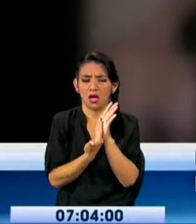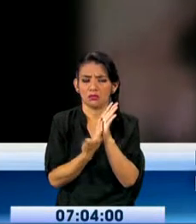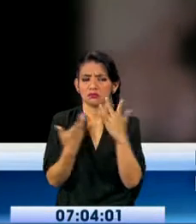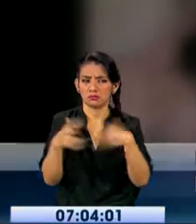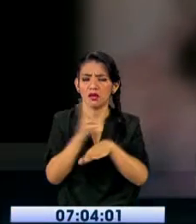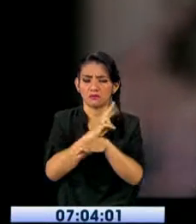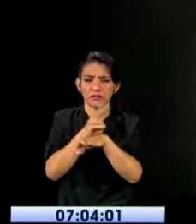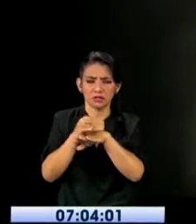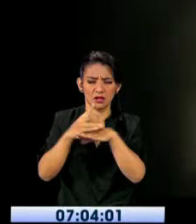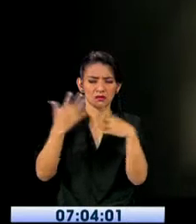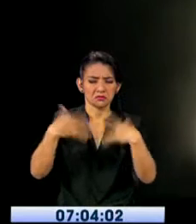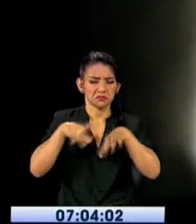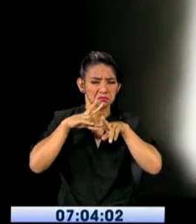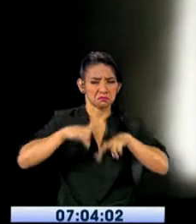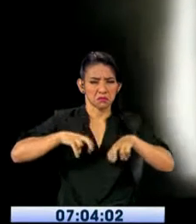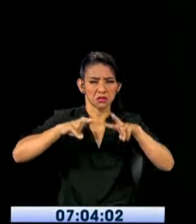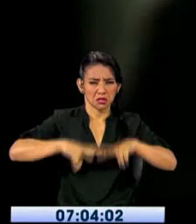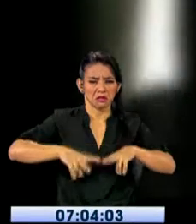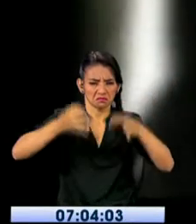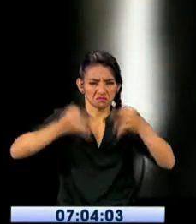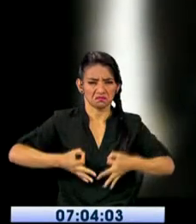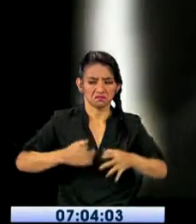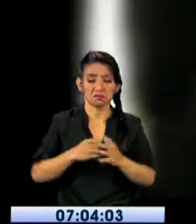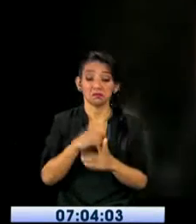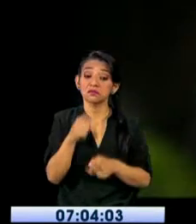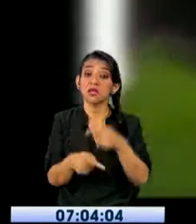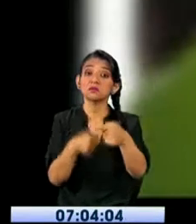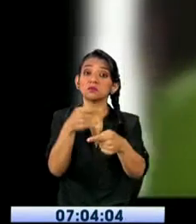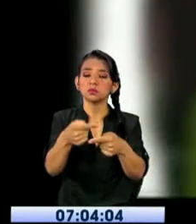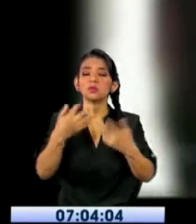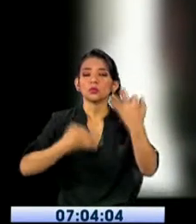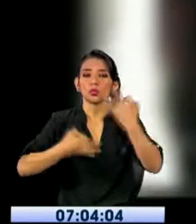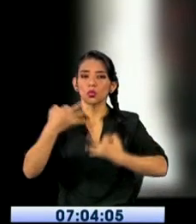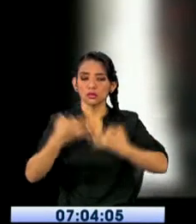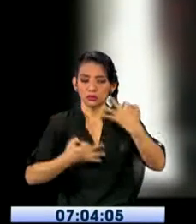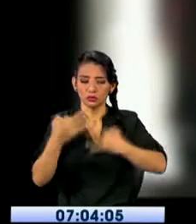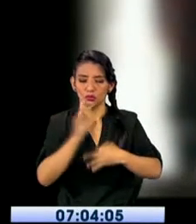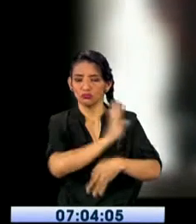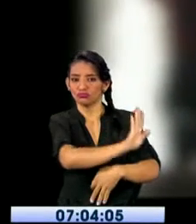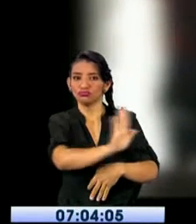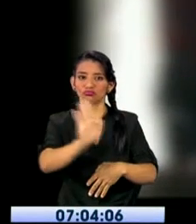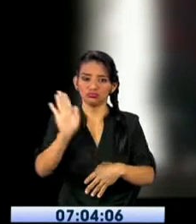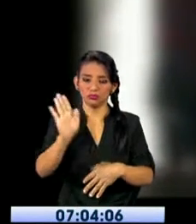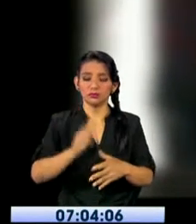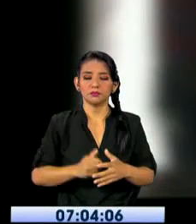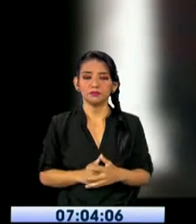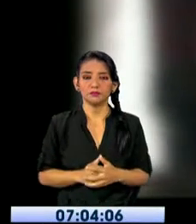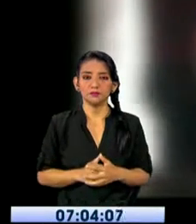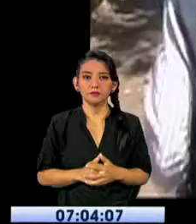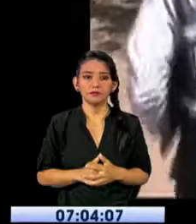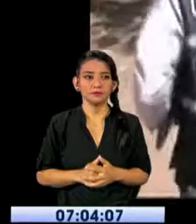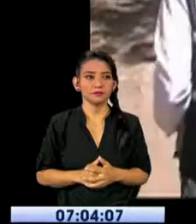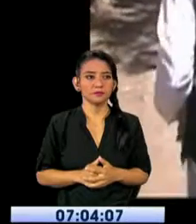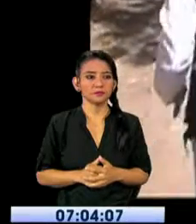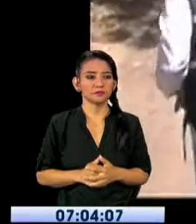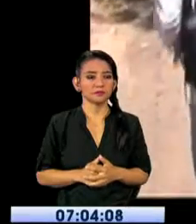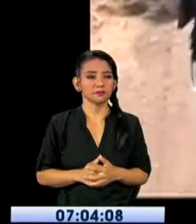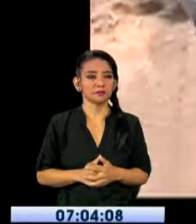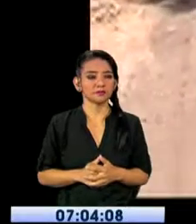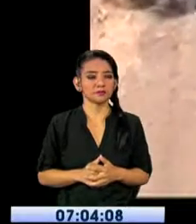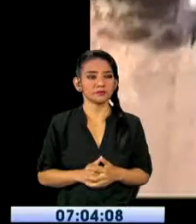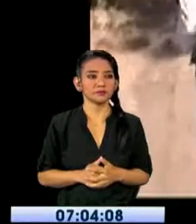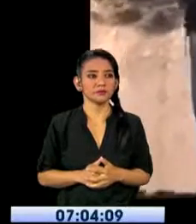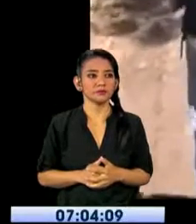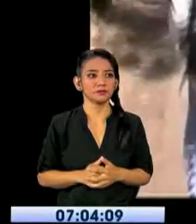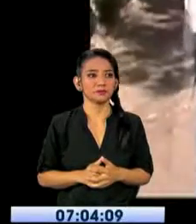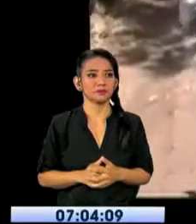por la Fiscalía. En las próximas horas, se realizará la audiencia de formulación de cargo a los detenidos. Desde Portobelo, provincia